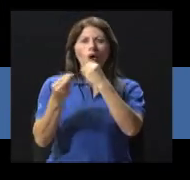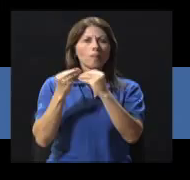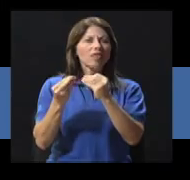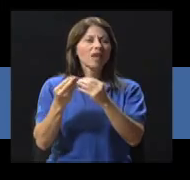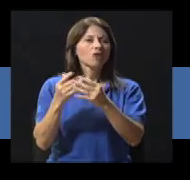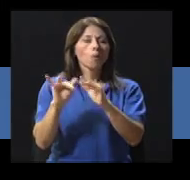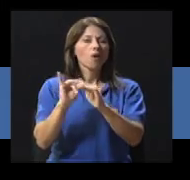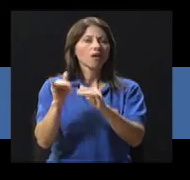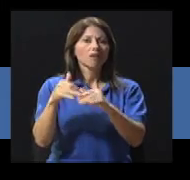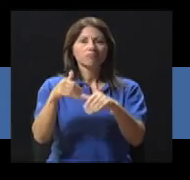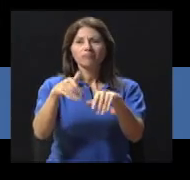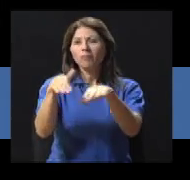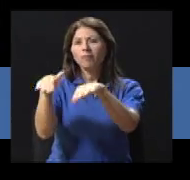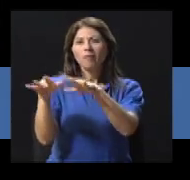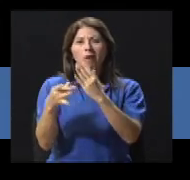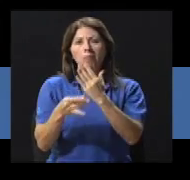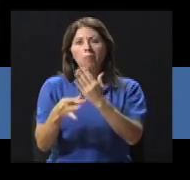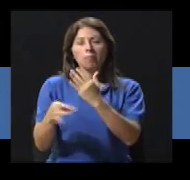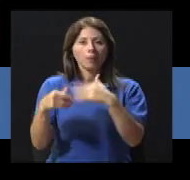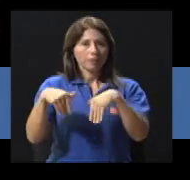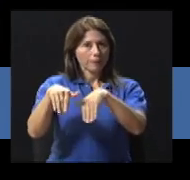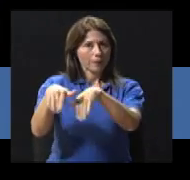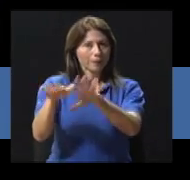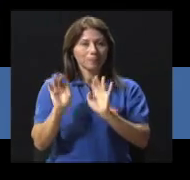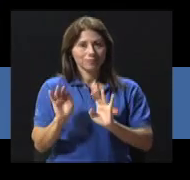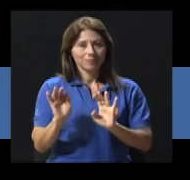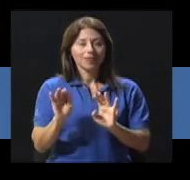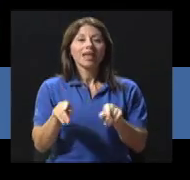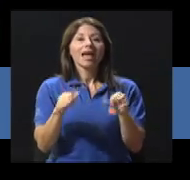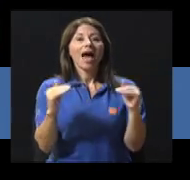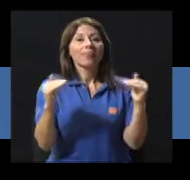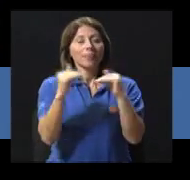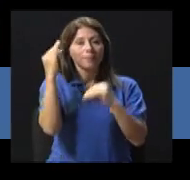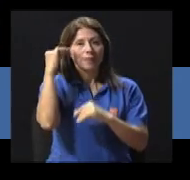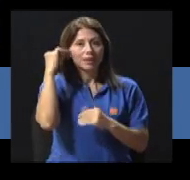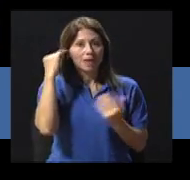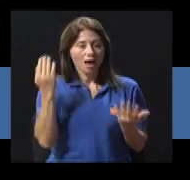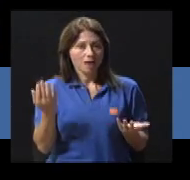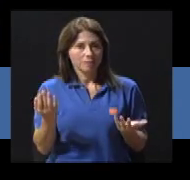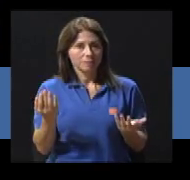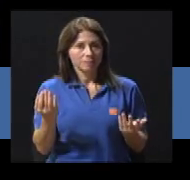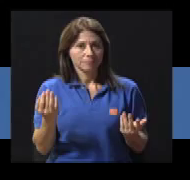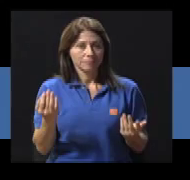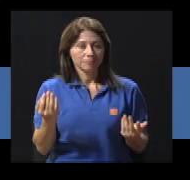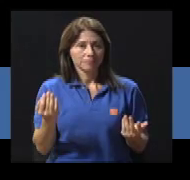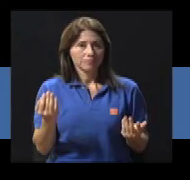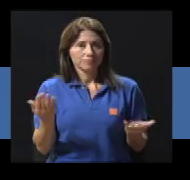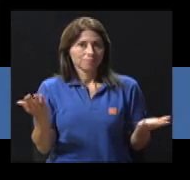chatarra y todo ese tipo de cosas que últimamente se venden muy bien y muy rápido. Y mentalmente,